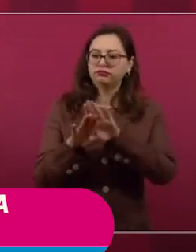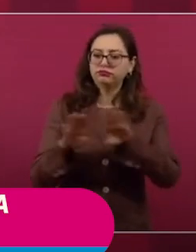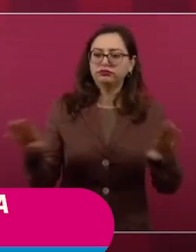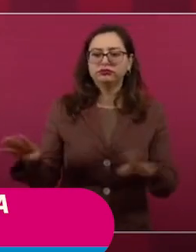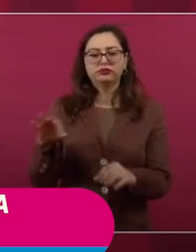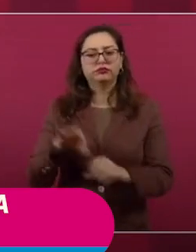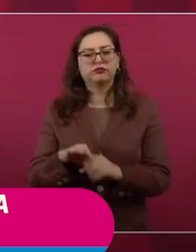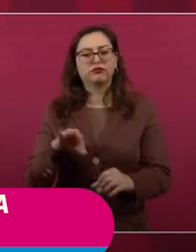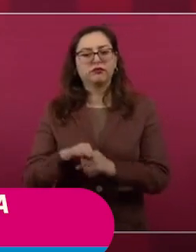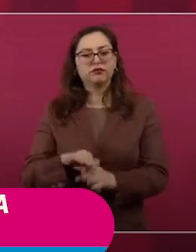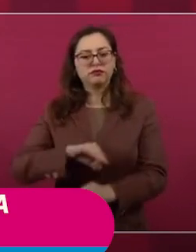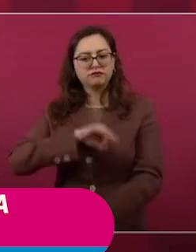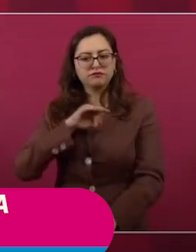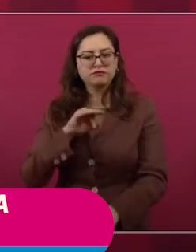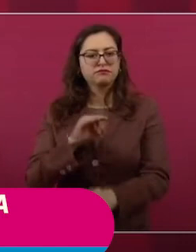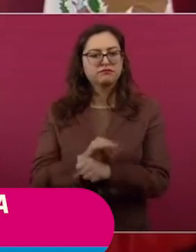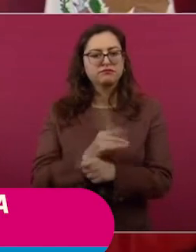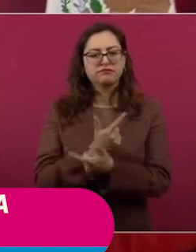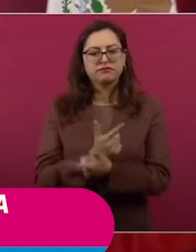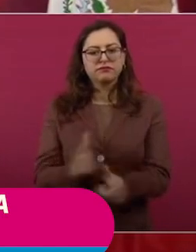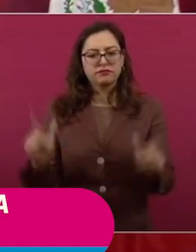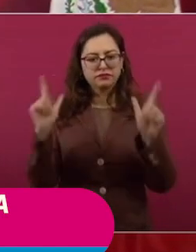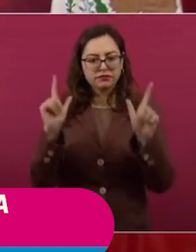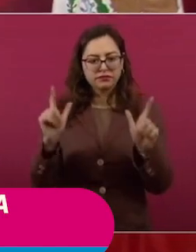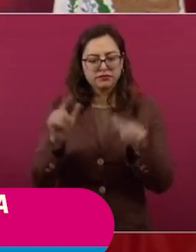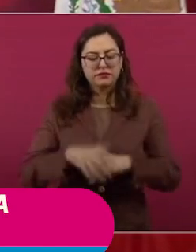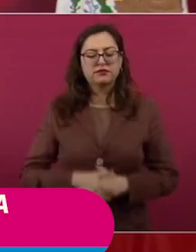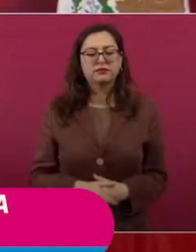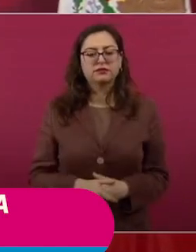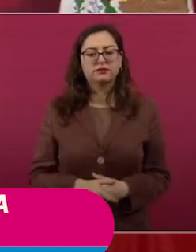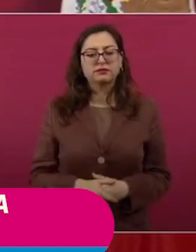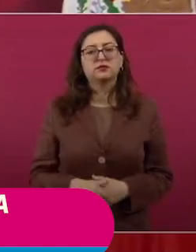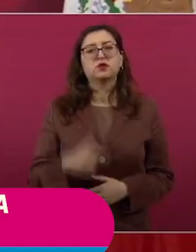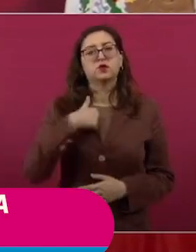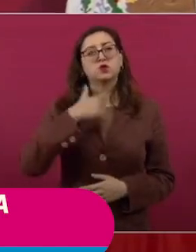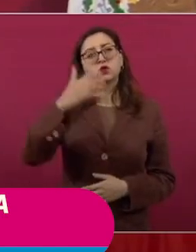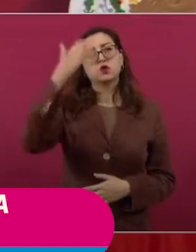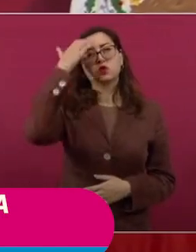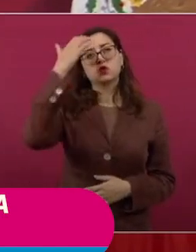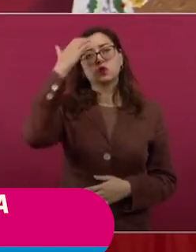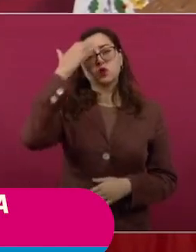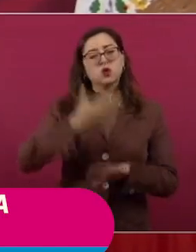Lo conocí allá por